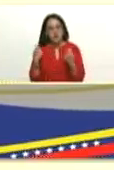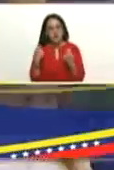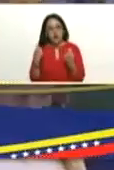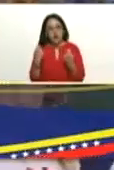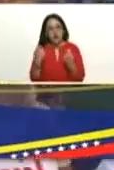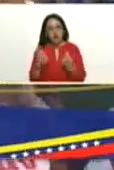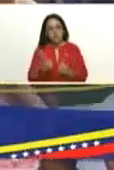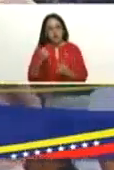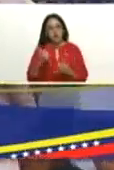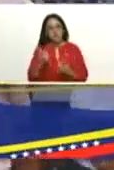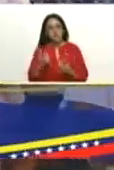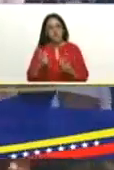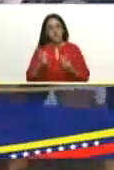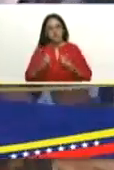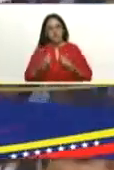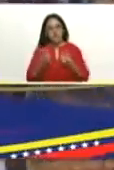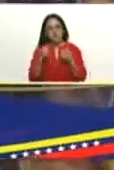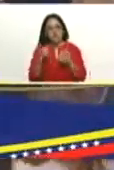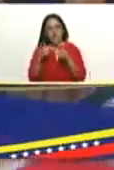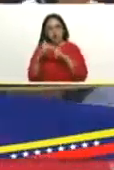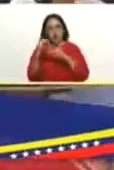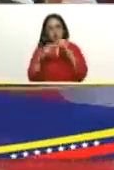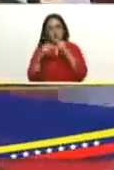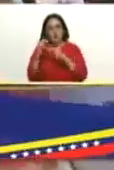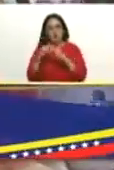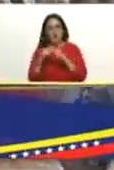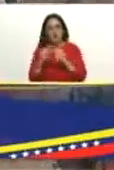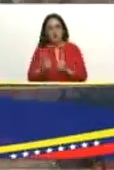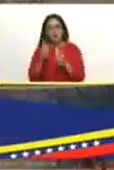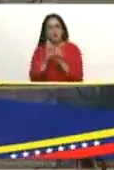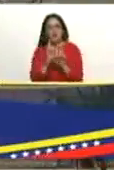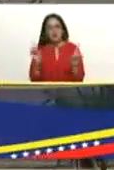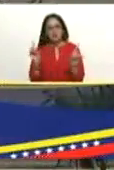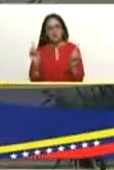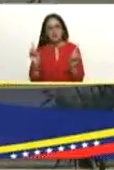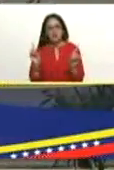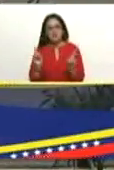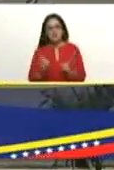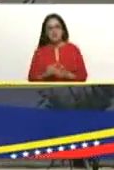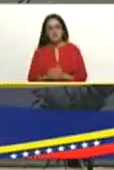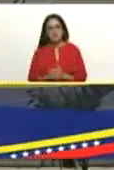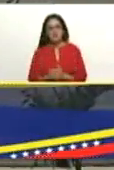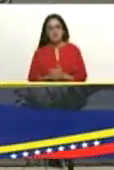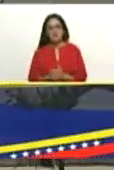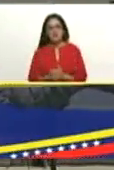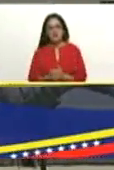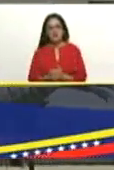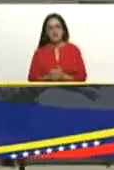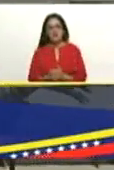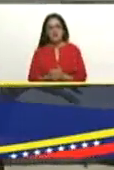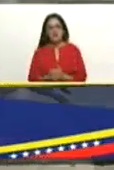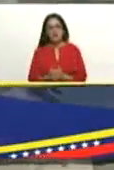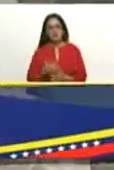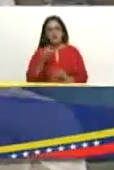vivir viviendo vamos construyendo. Más democracia, más libertad, más